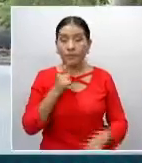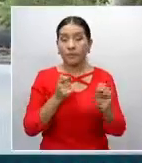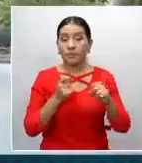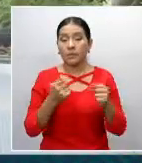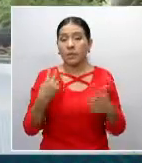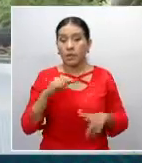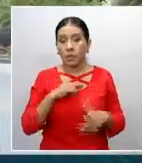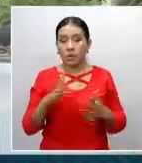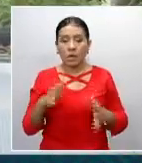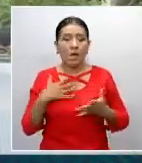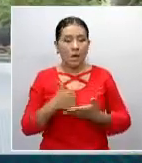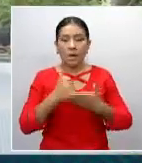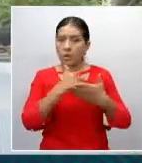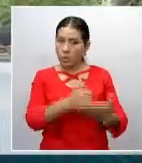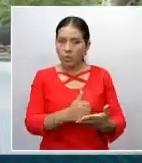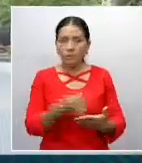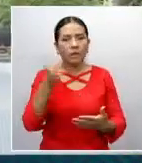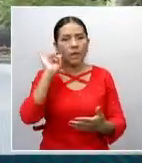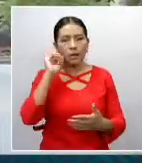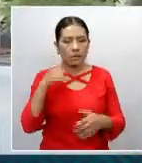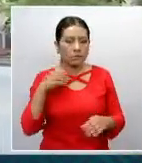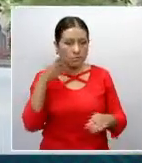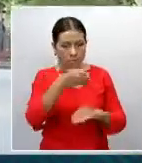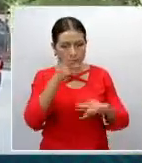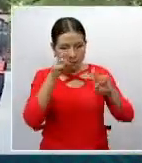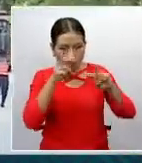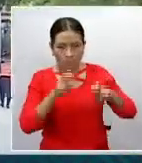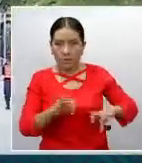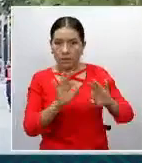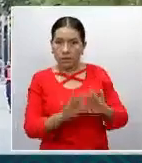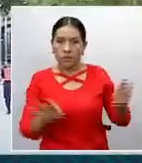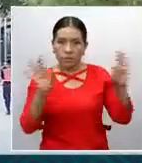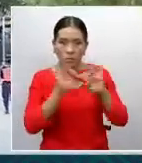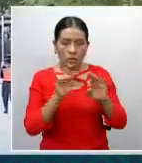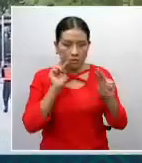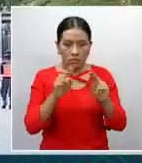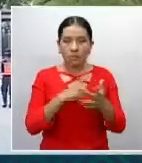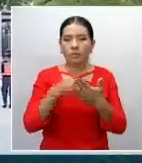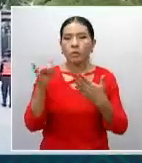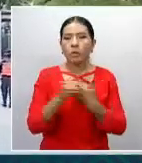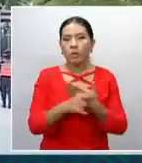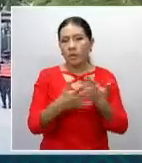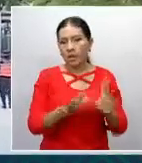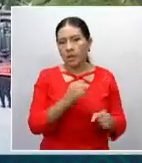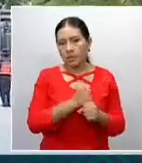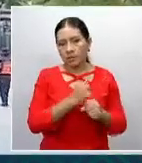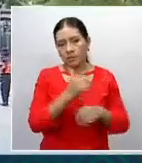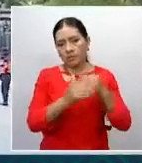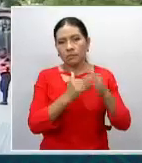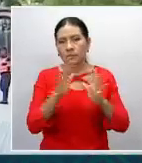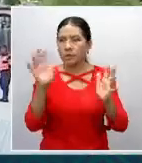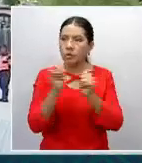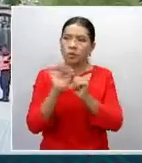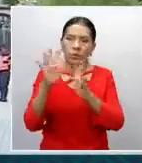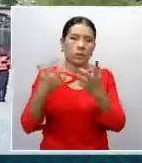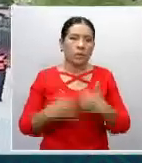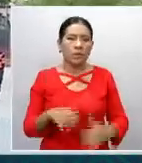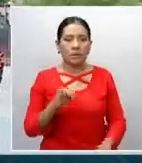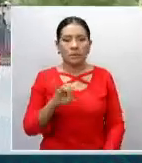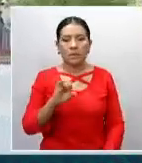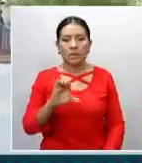en el caso de Tiquipaya. Ayer hicimos una inspección muy importante en la verificación de un proyecto que lo está ejecutando Misikuni con un presupuesto de